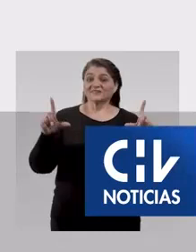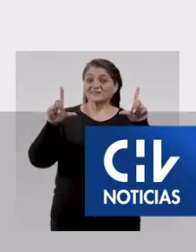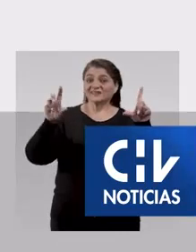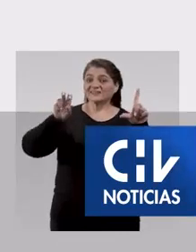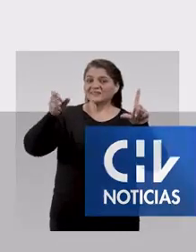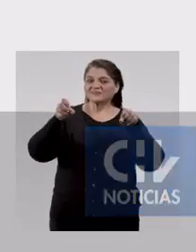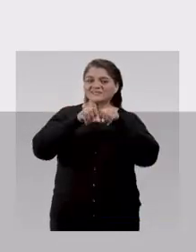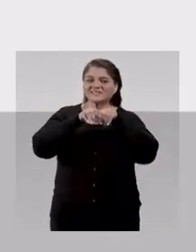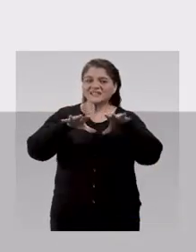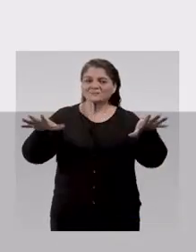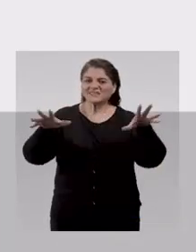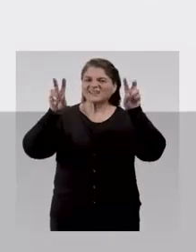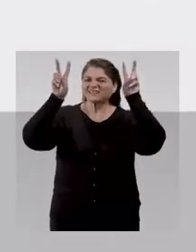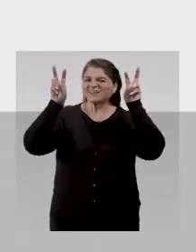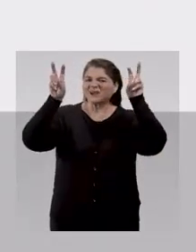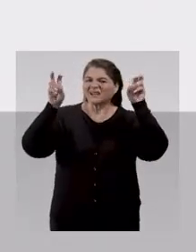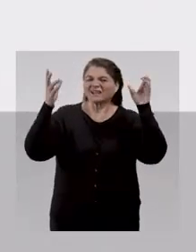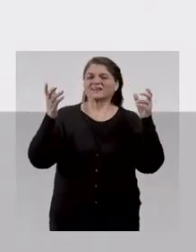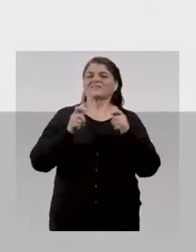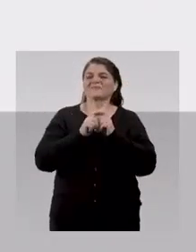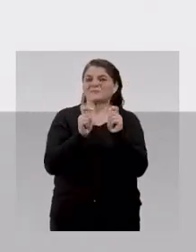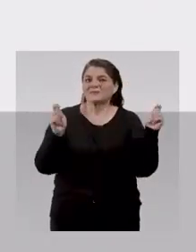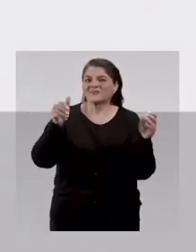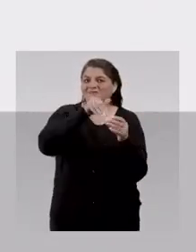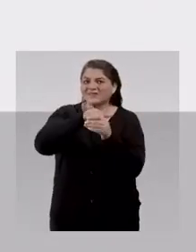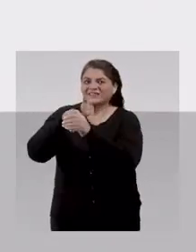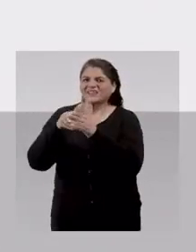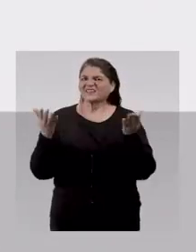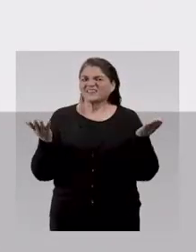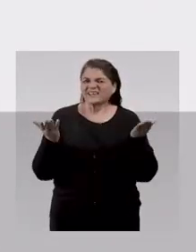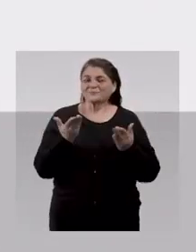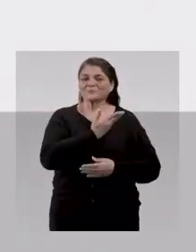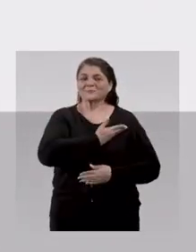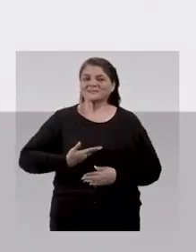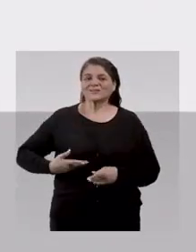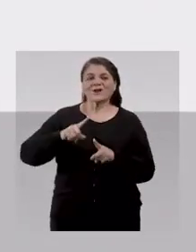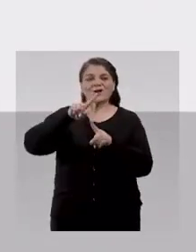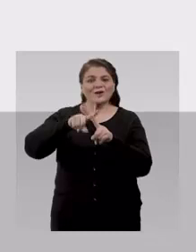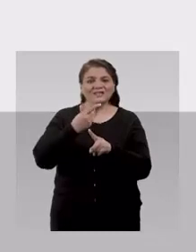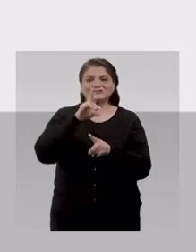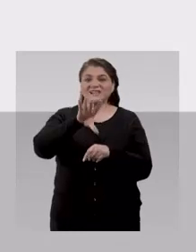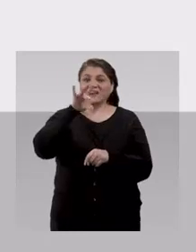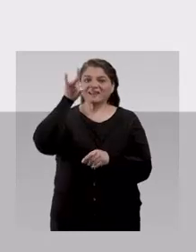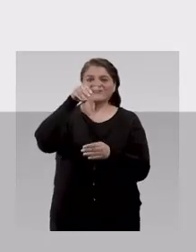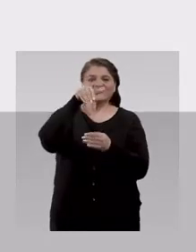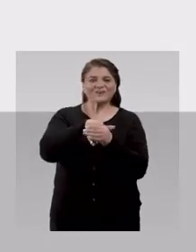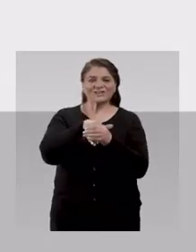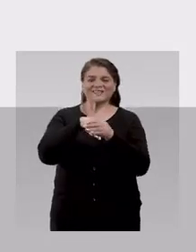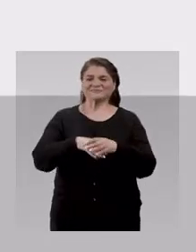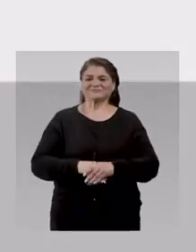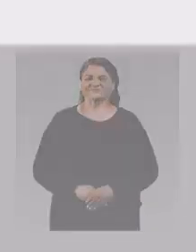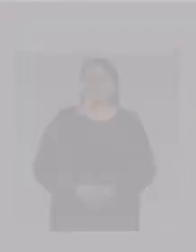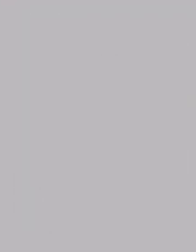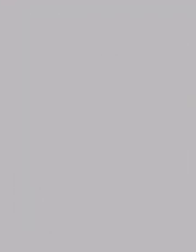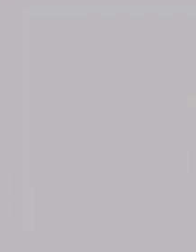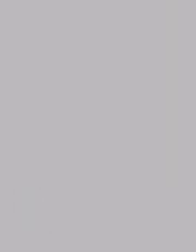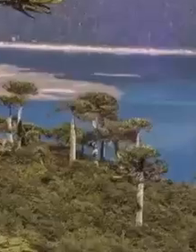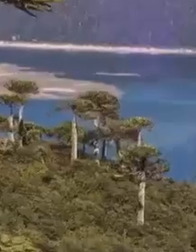los canales de televisión transmitirán conjuntamente la franja electoral correspondiente a la segunda vuelta presidencial.